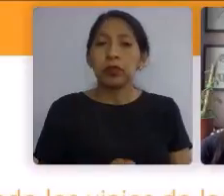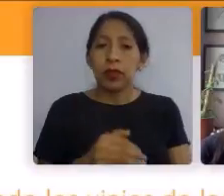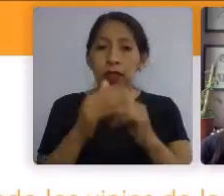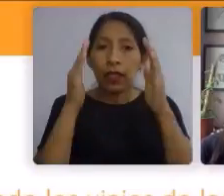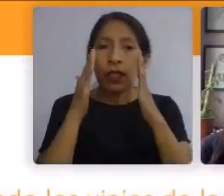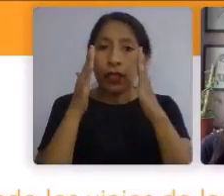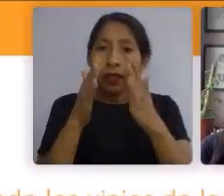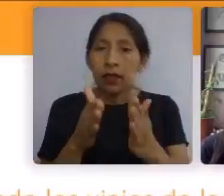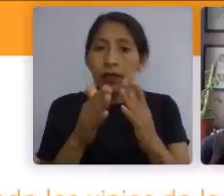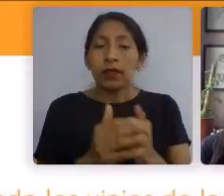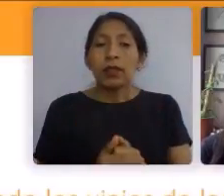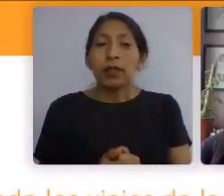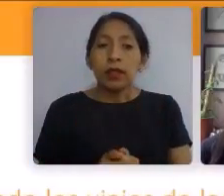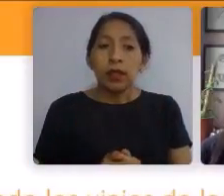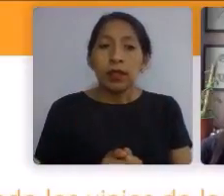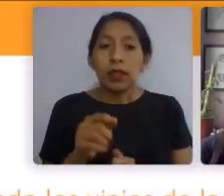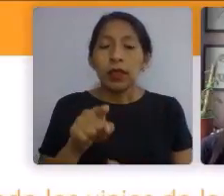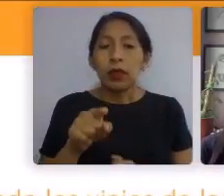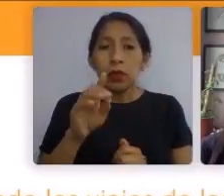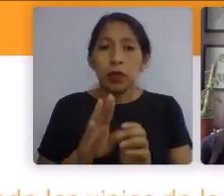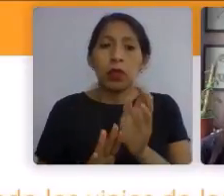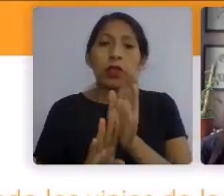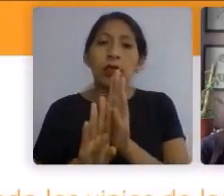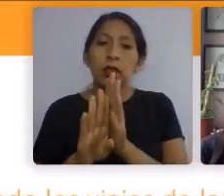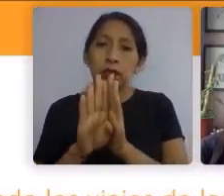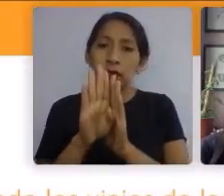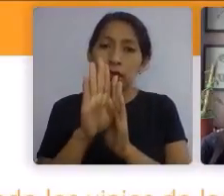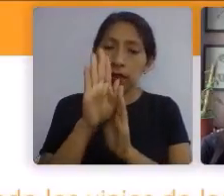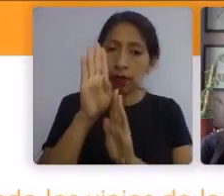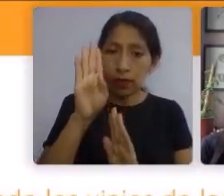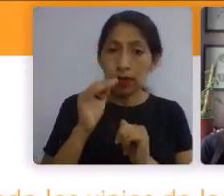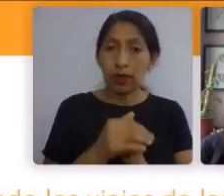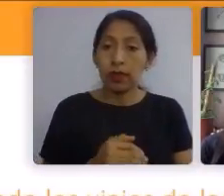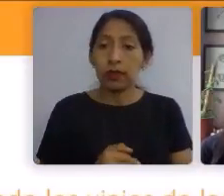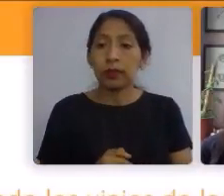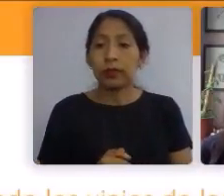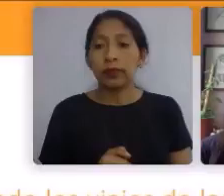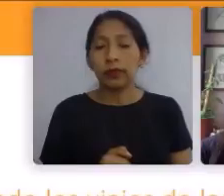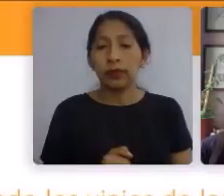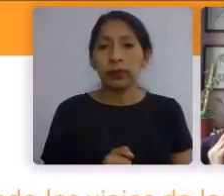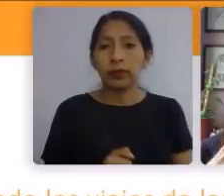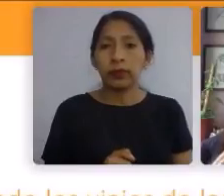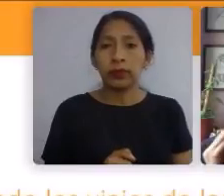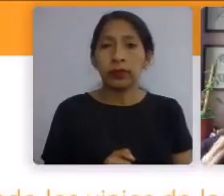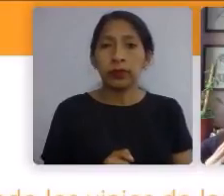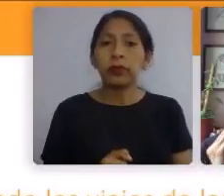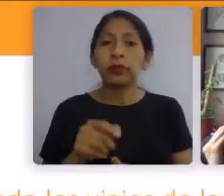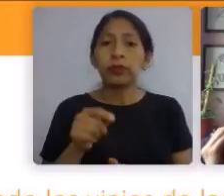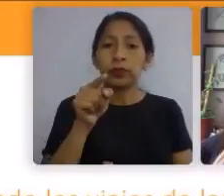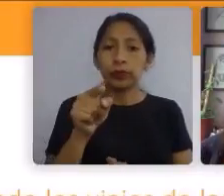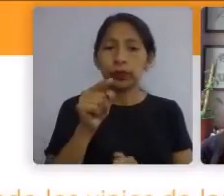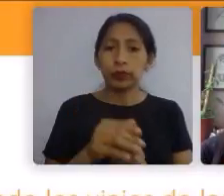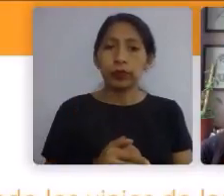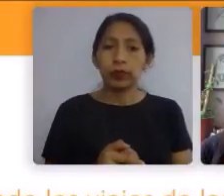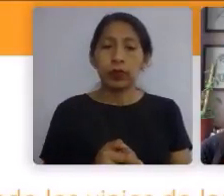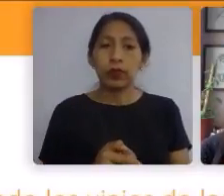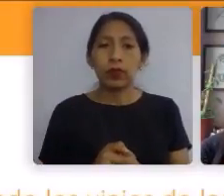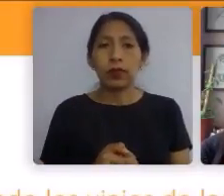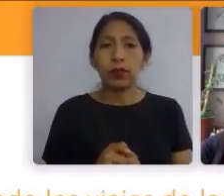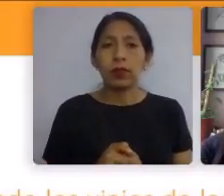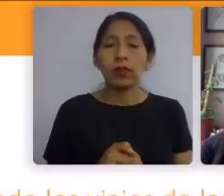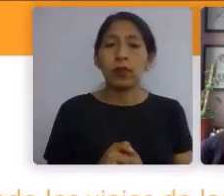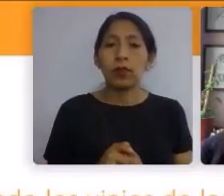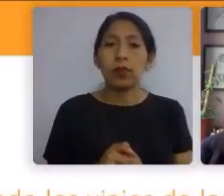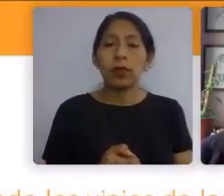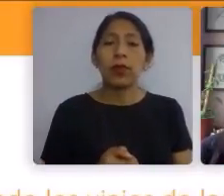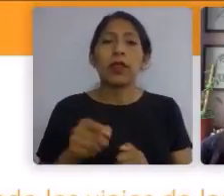los últimos años de cómo ha ido creciendo las llegadas de los mercados. Aquí nos estamos enfocando específicamente en el